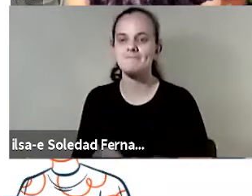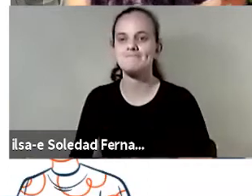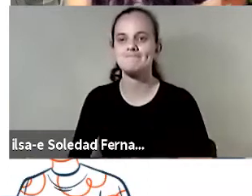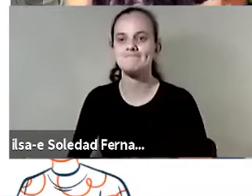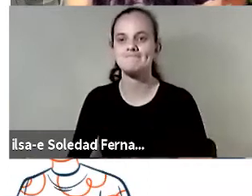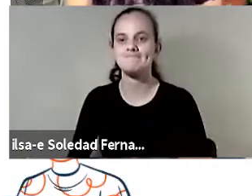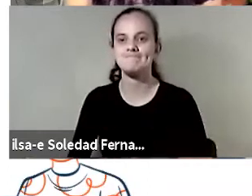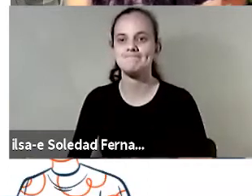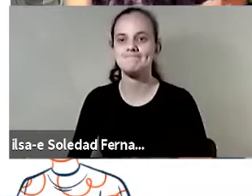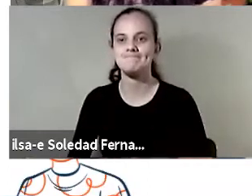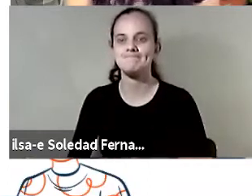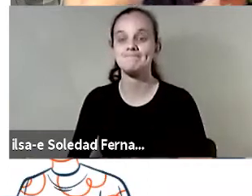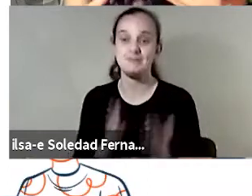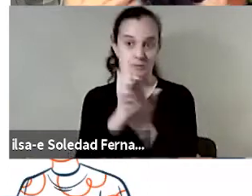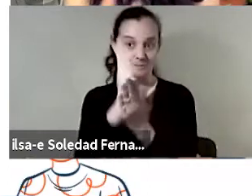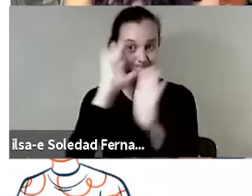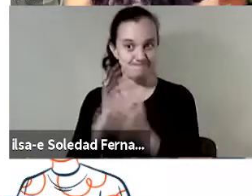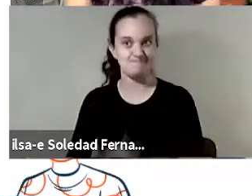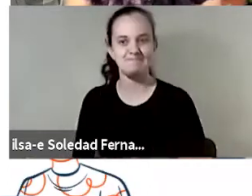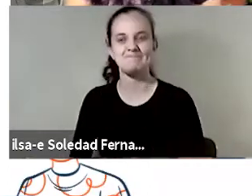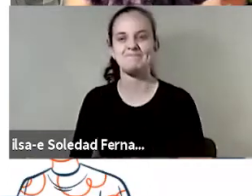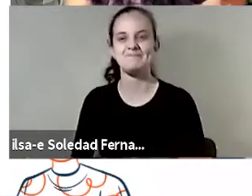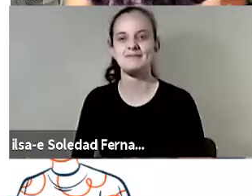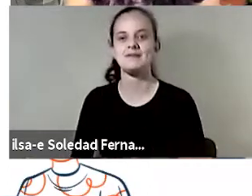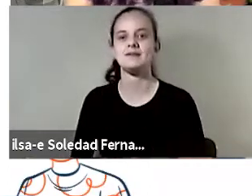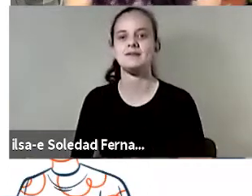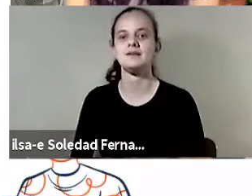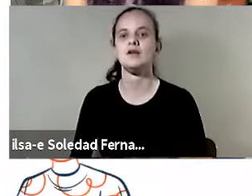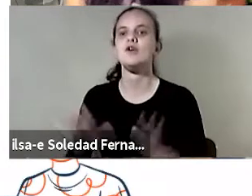ahí, las estamos diciendo mientras damos la clase.